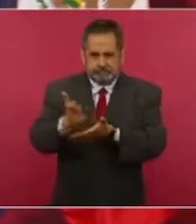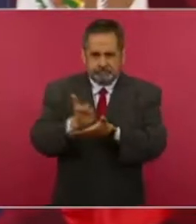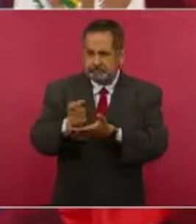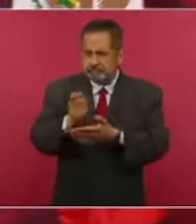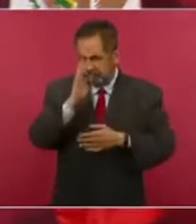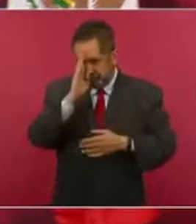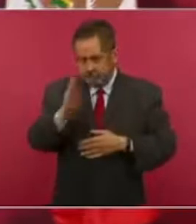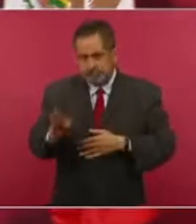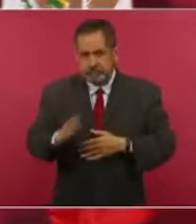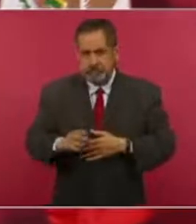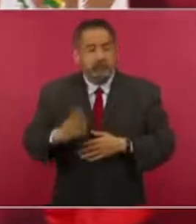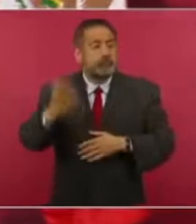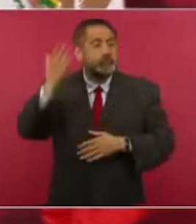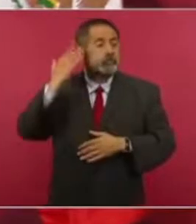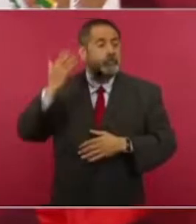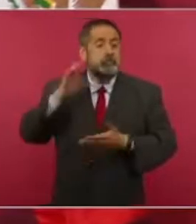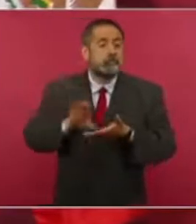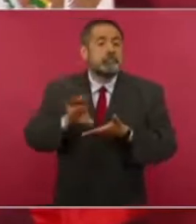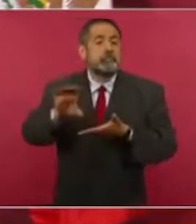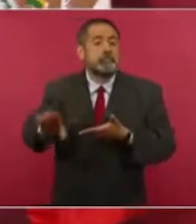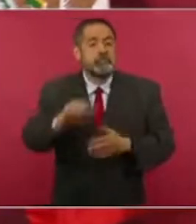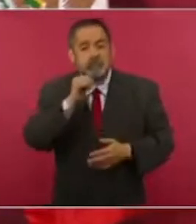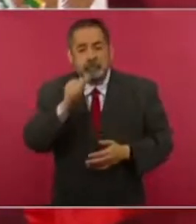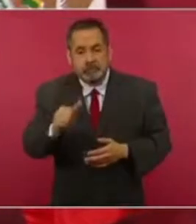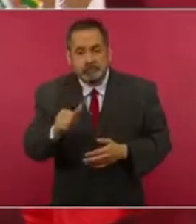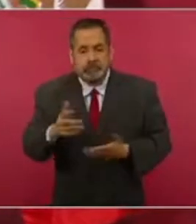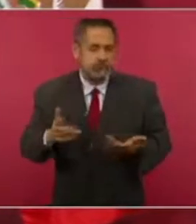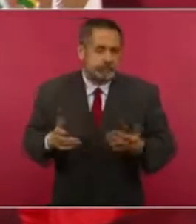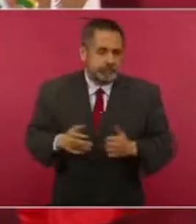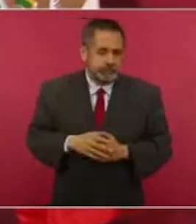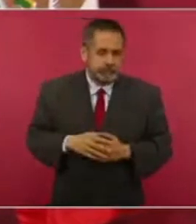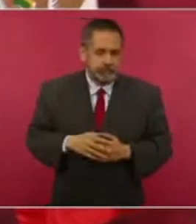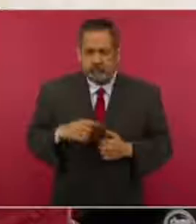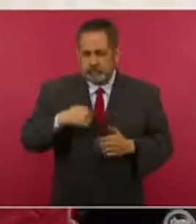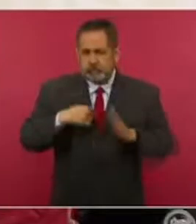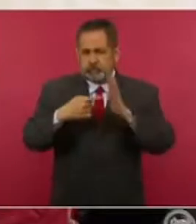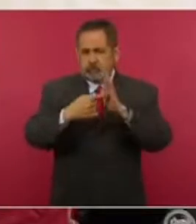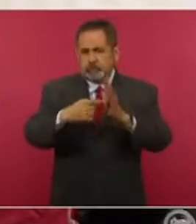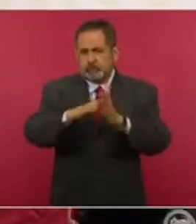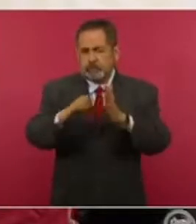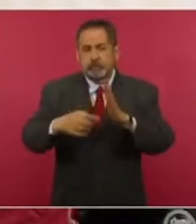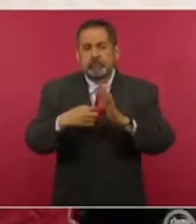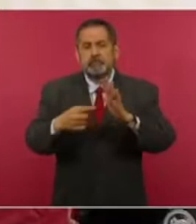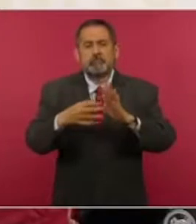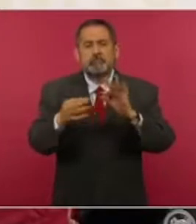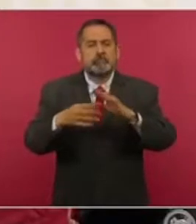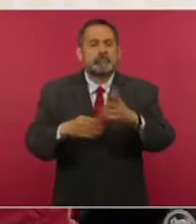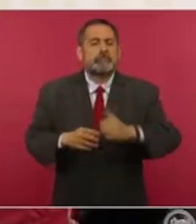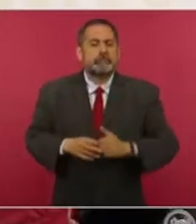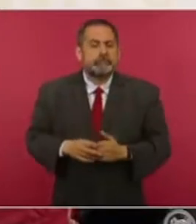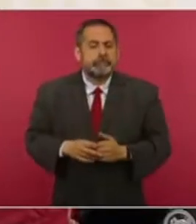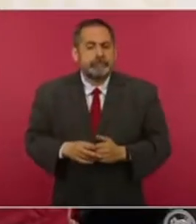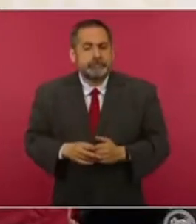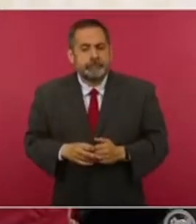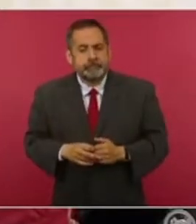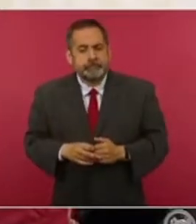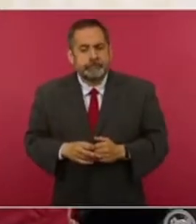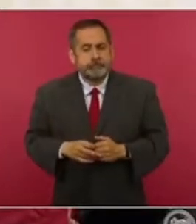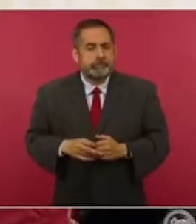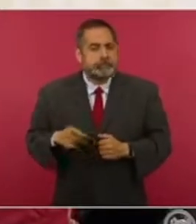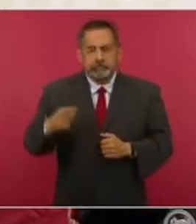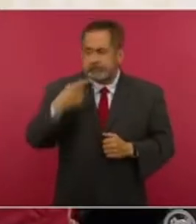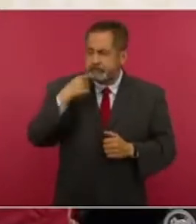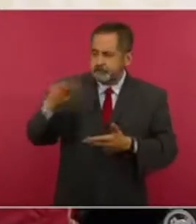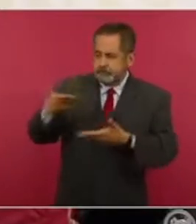familia, porque no llegaba. Yo les ponía el ejemplo de que me estaban pidiendo el